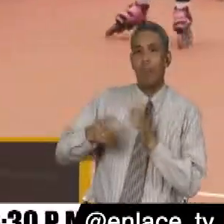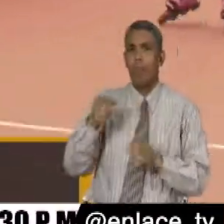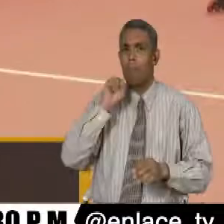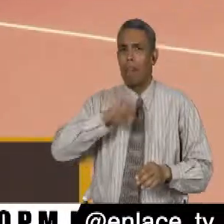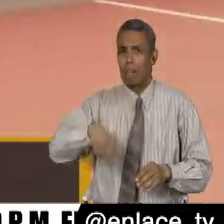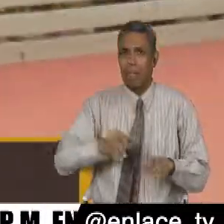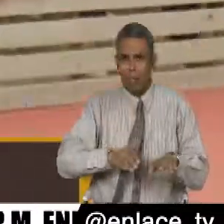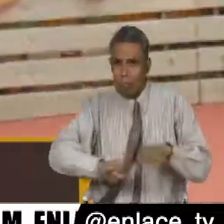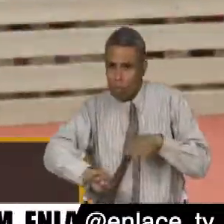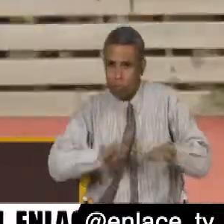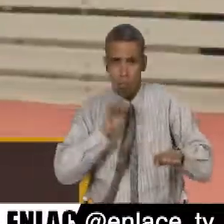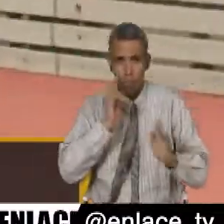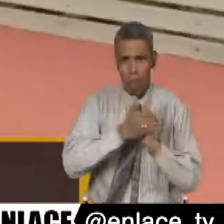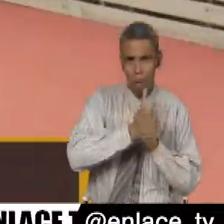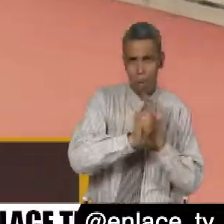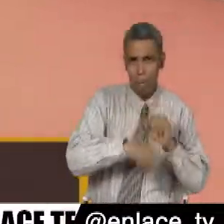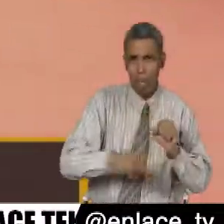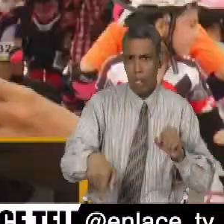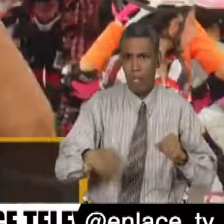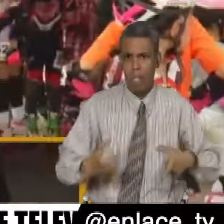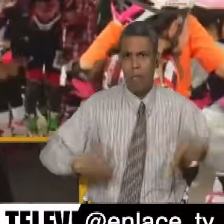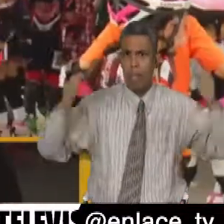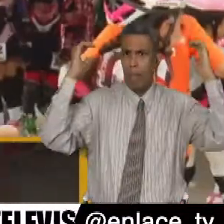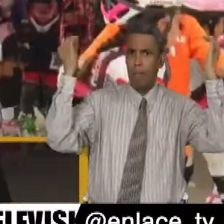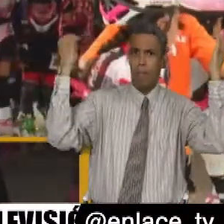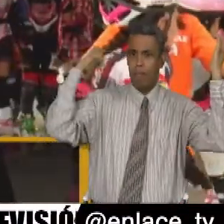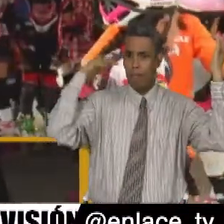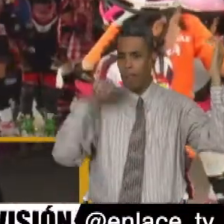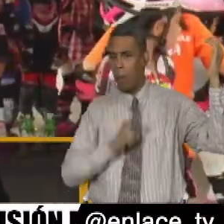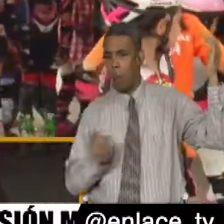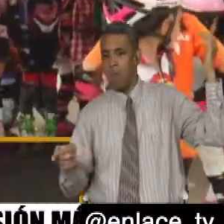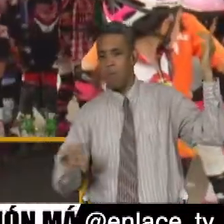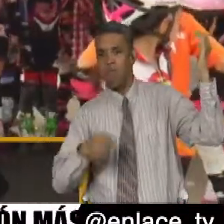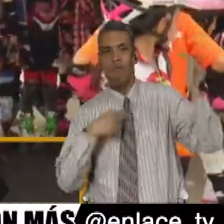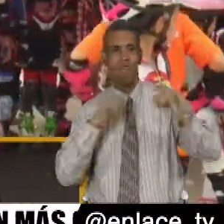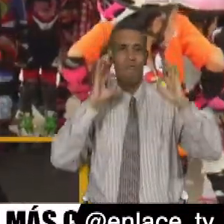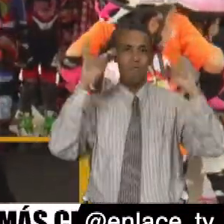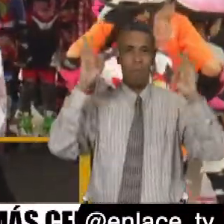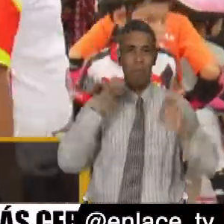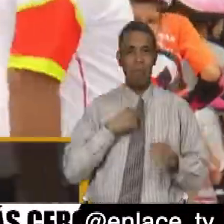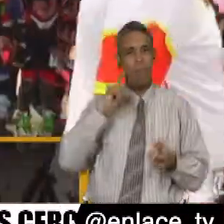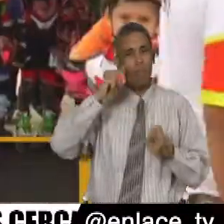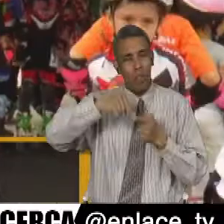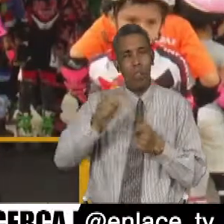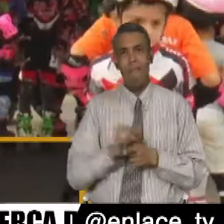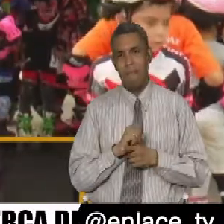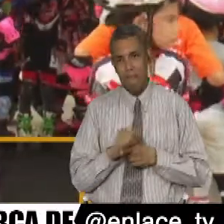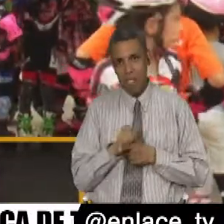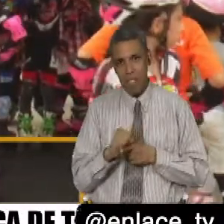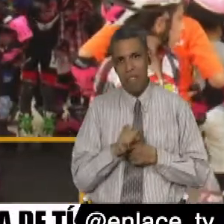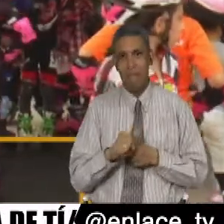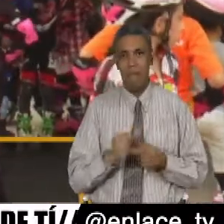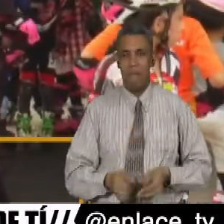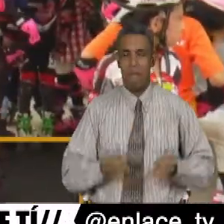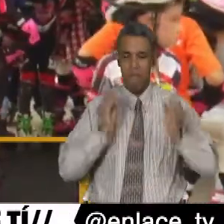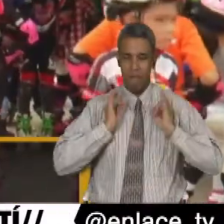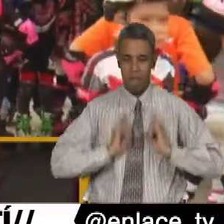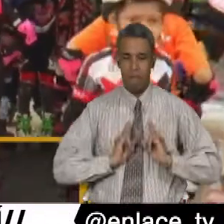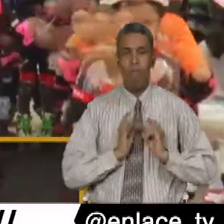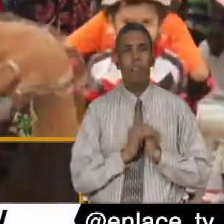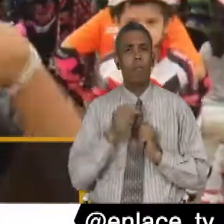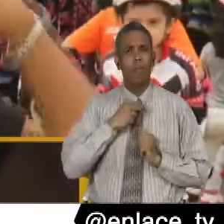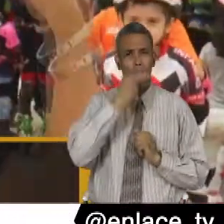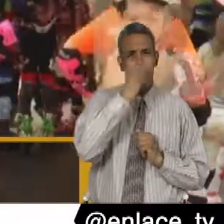escenarios para practicar este deporte este es un espacio muy importante para que nos demos cuenta y rescatemos los valores en los niños